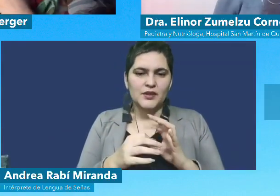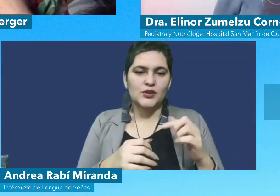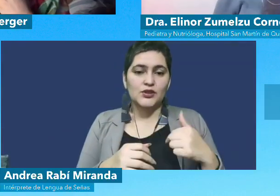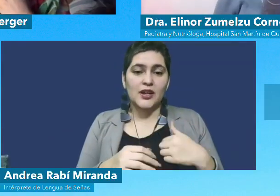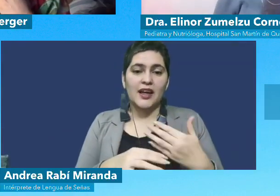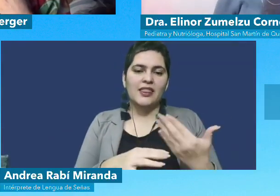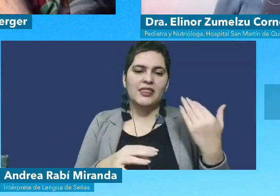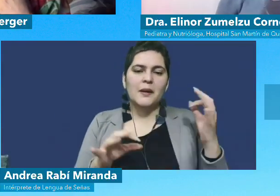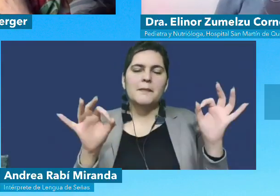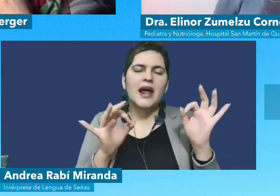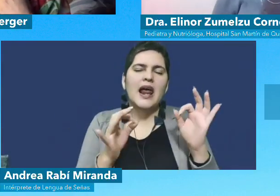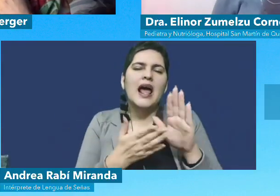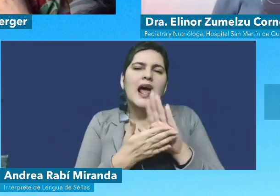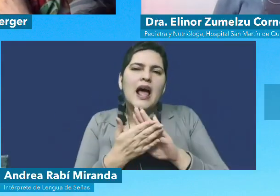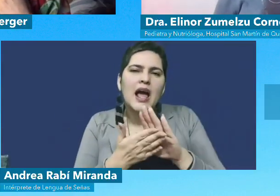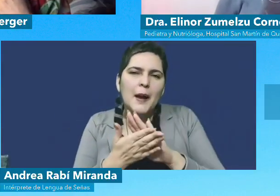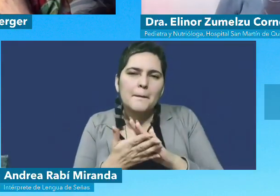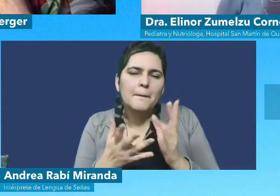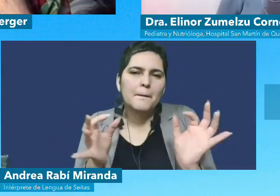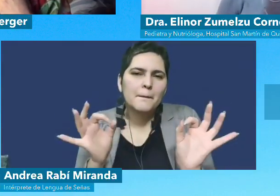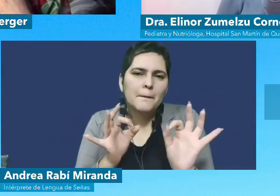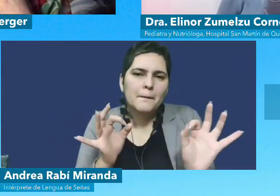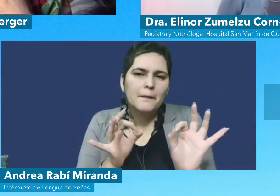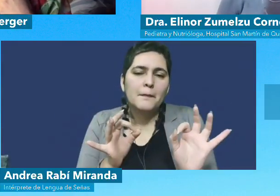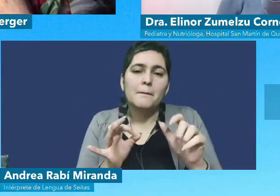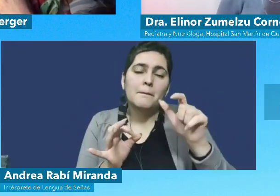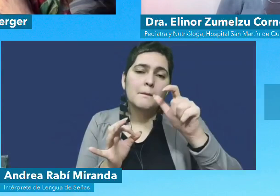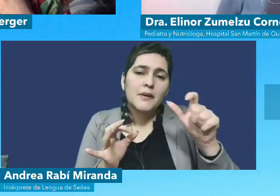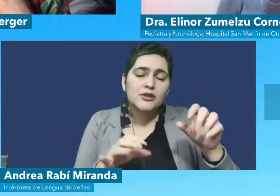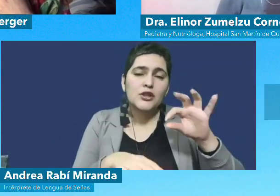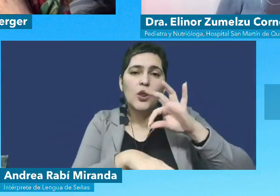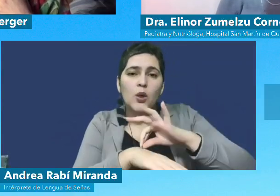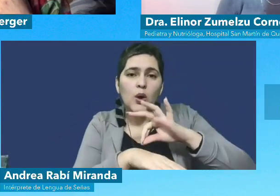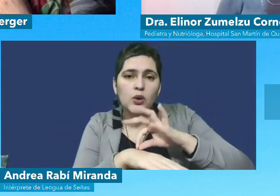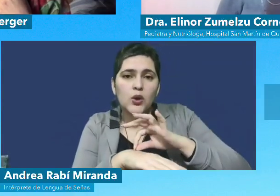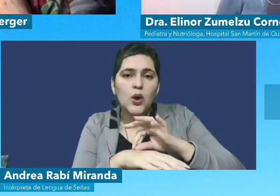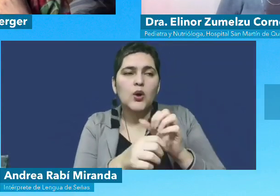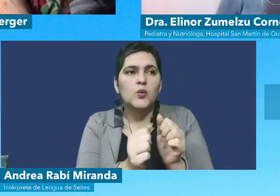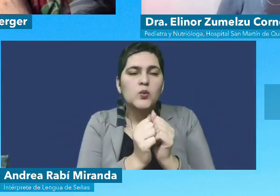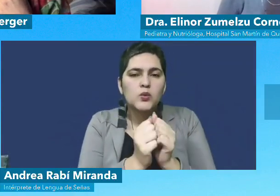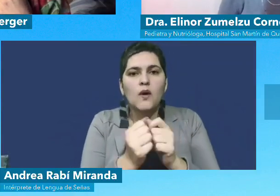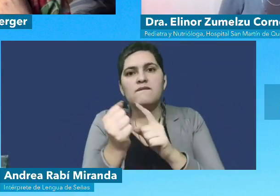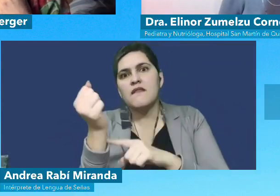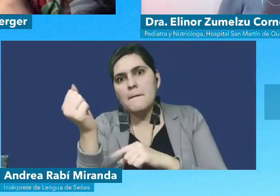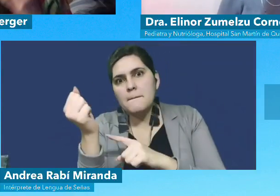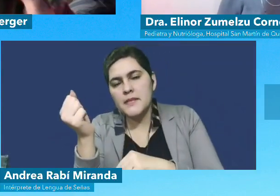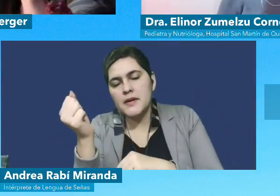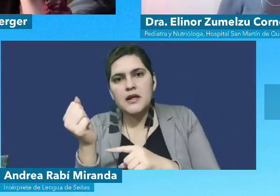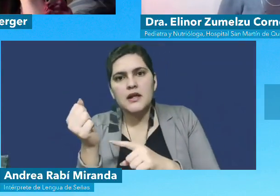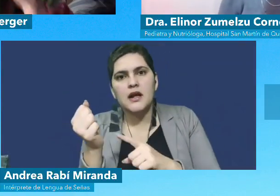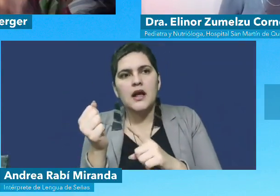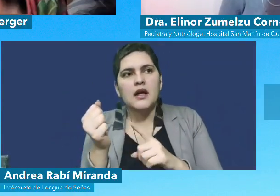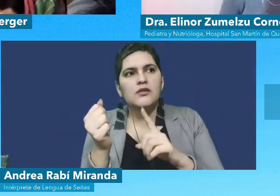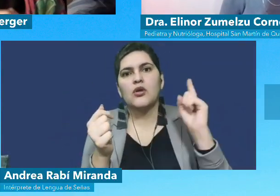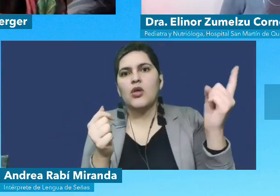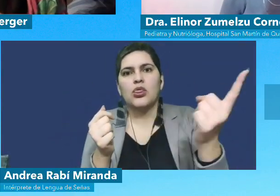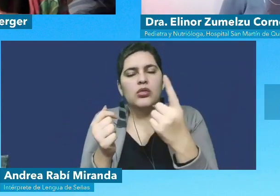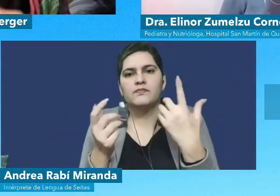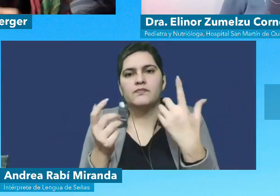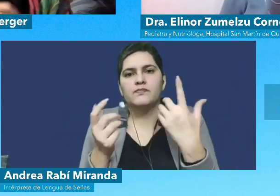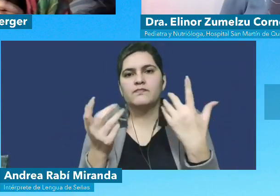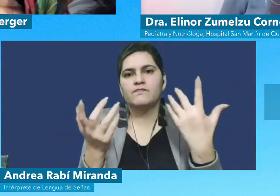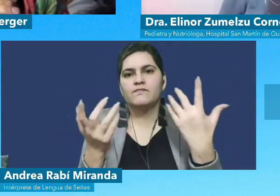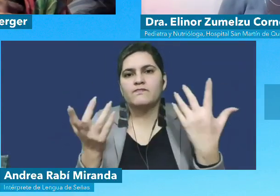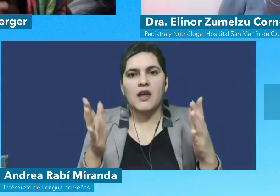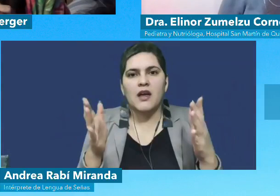de cómo vienen o entre mis colegas o entre la familia o el entorno, la familia no directa, a